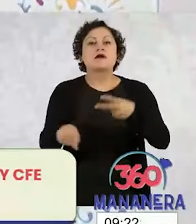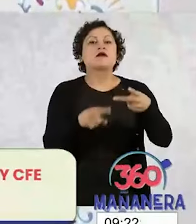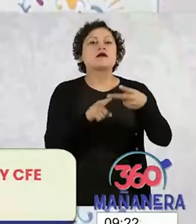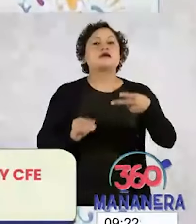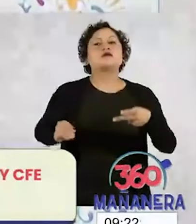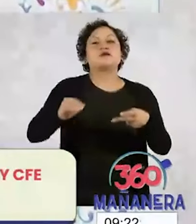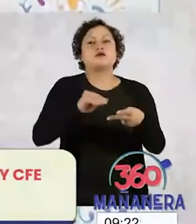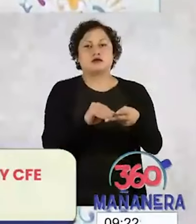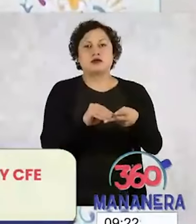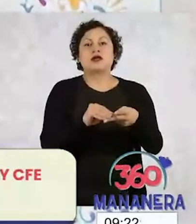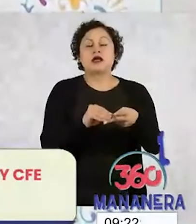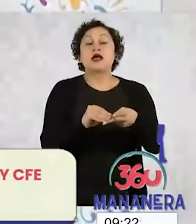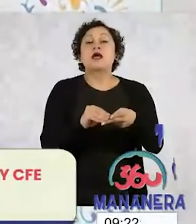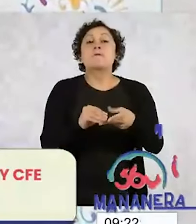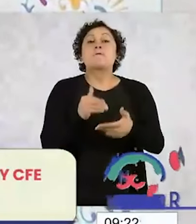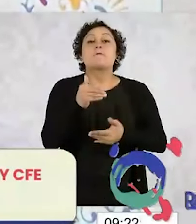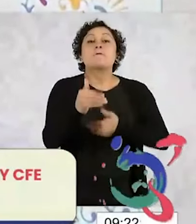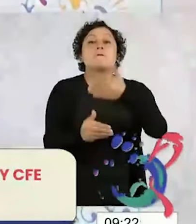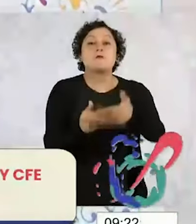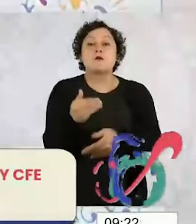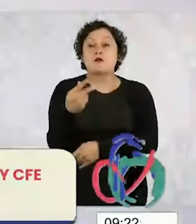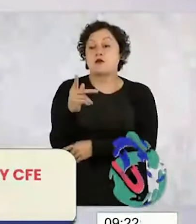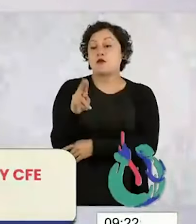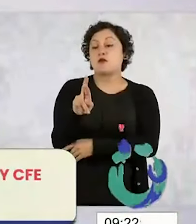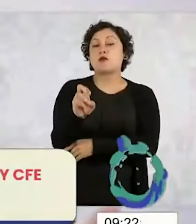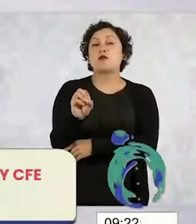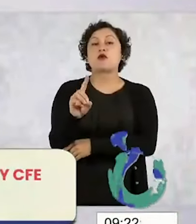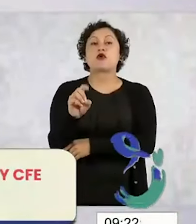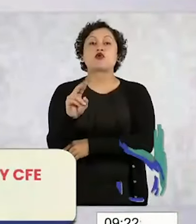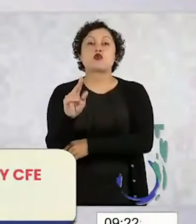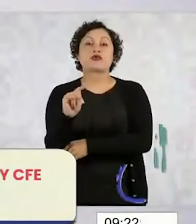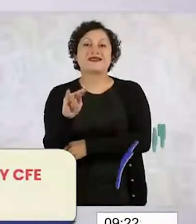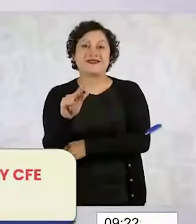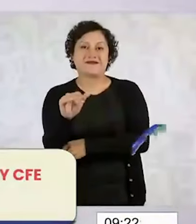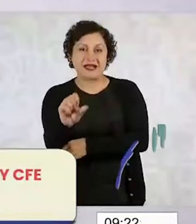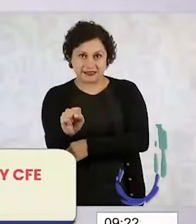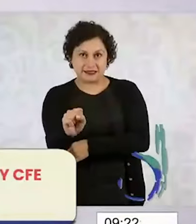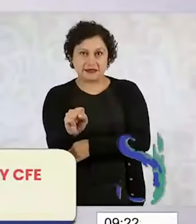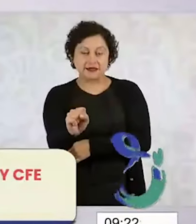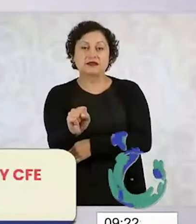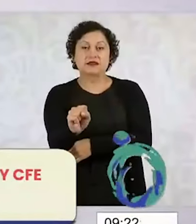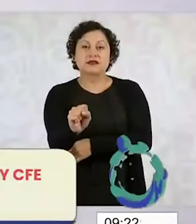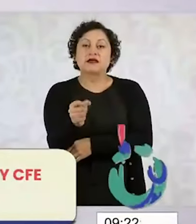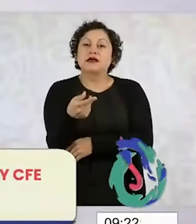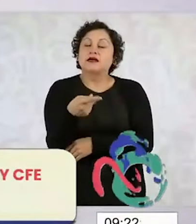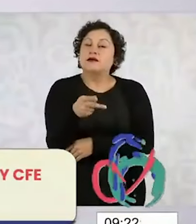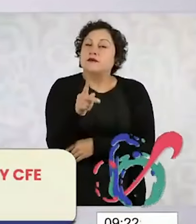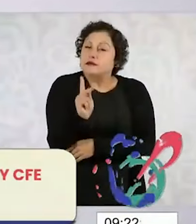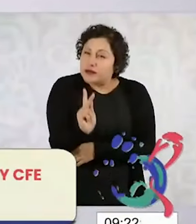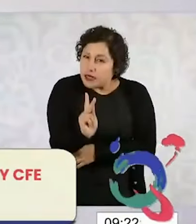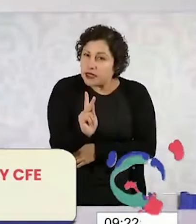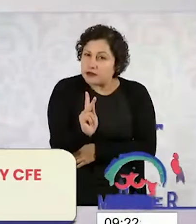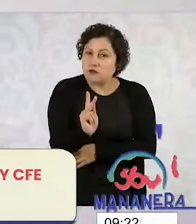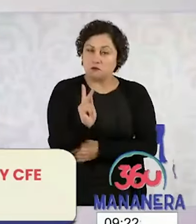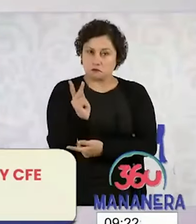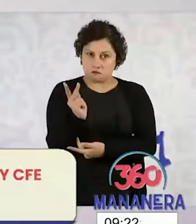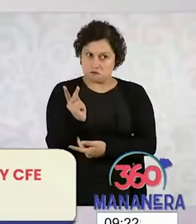productivas Por supuesto que queremos que CFE y Pemex sean productivas Pero cuál es la